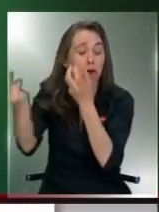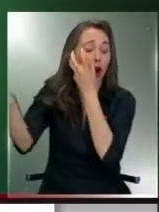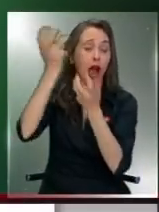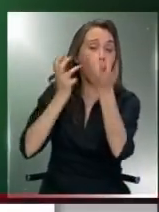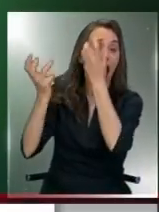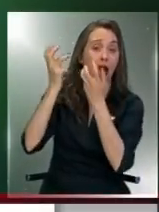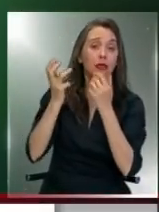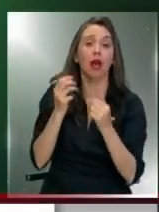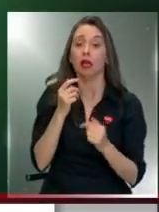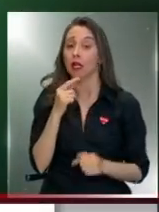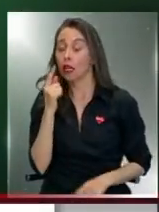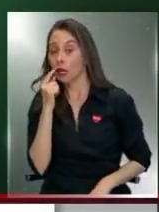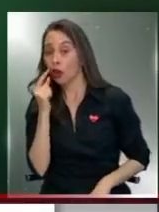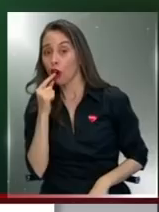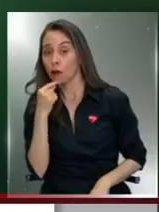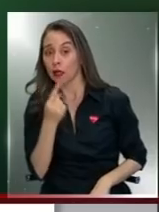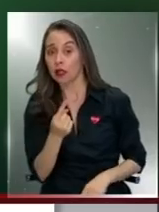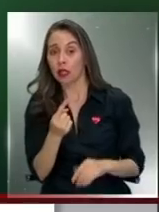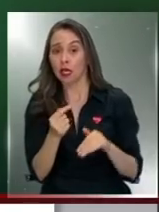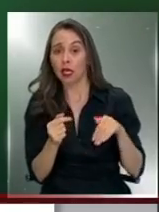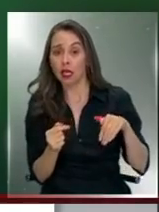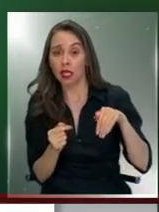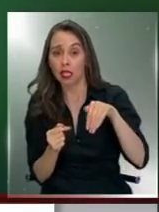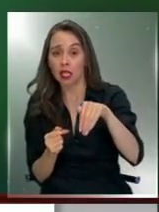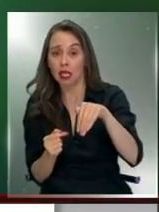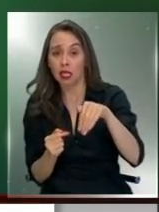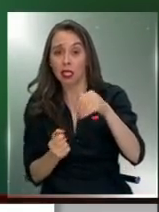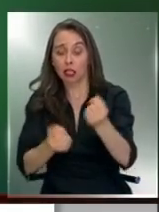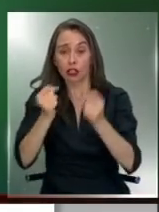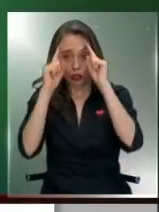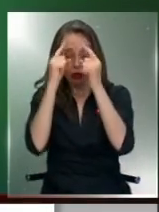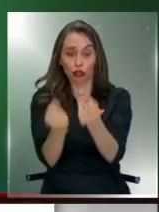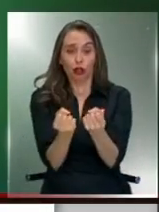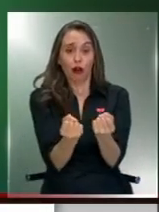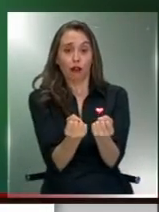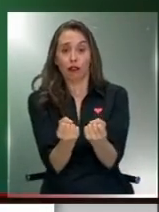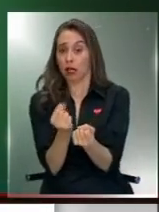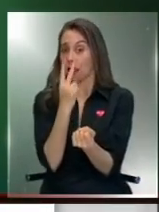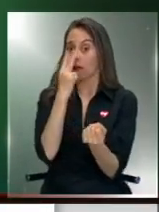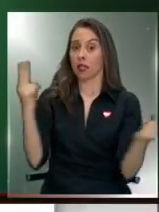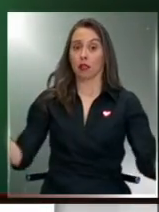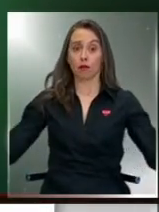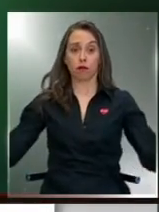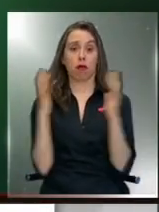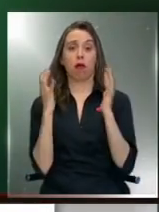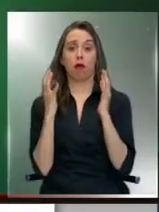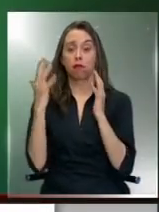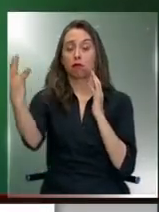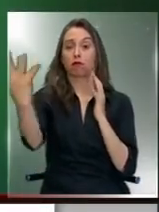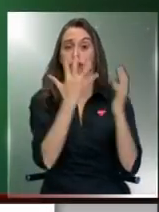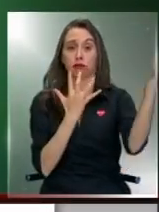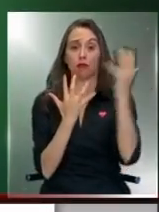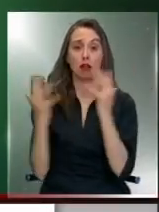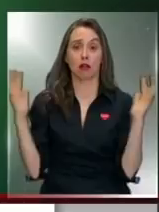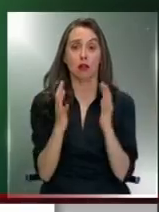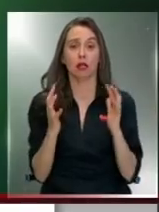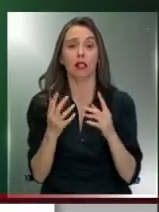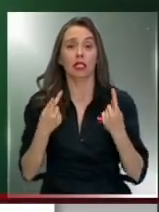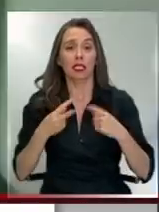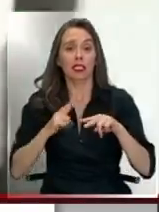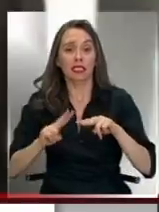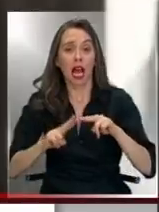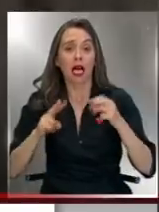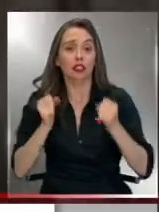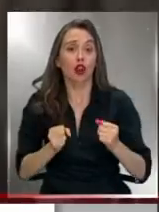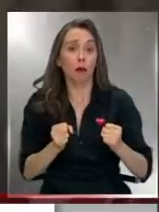el control del micro Paulini. Sí, Paulini, hasta que reaccioné de vuelta y bueno, traté de hacer lo posible para traer a los muchachos a